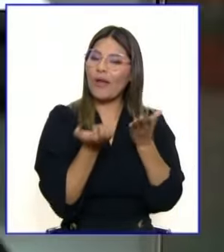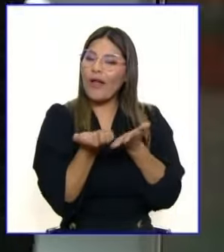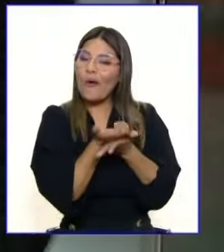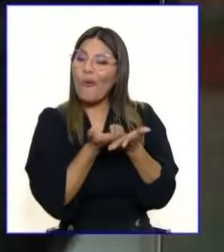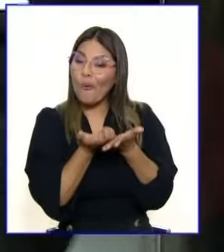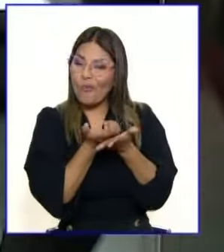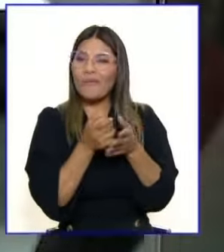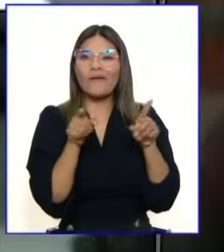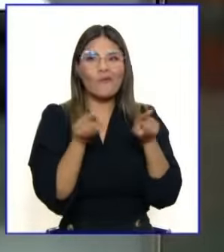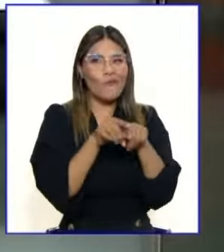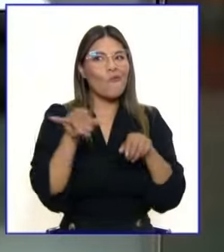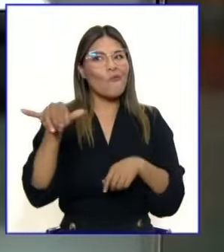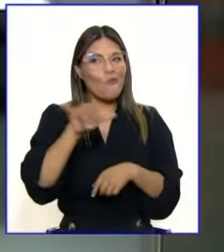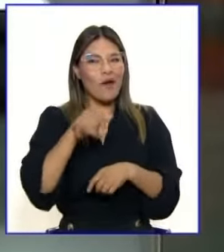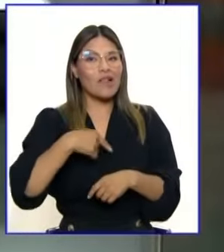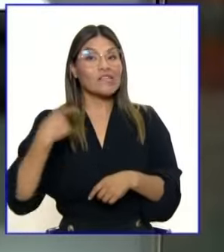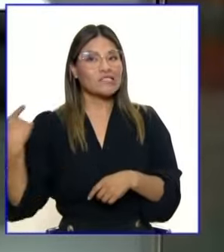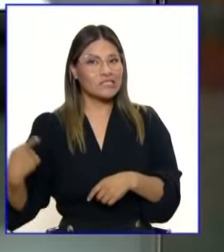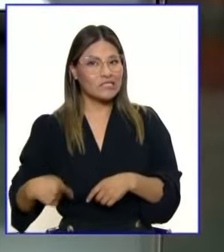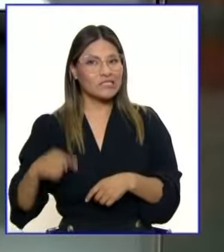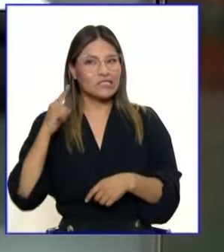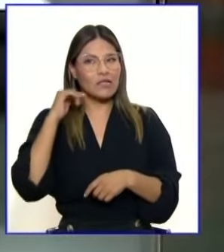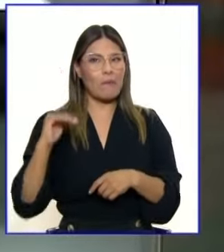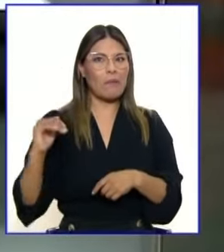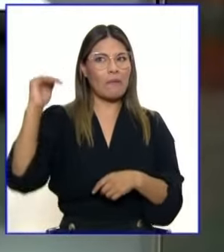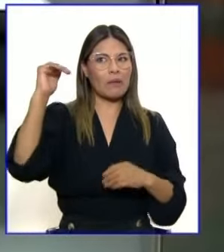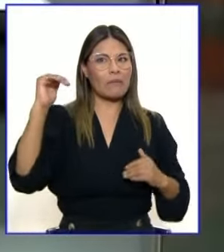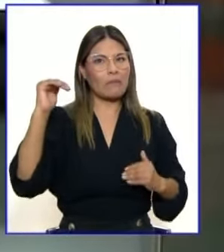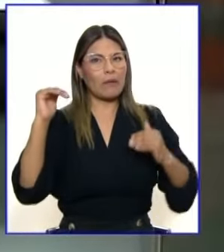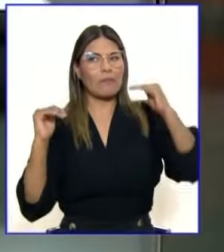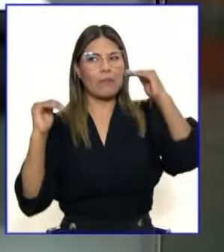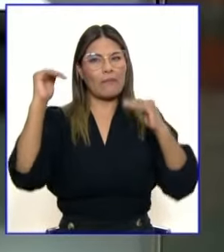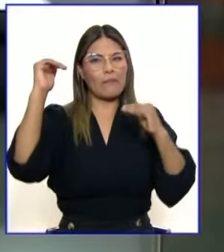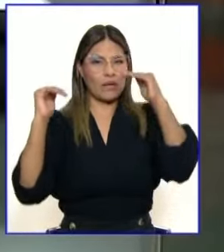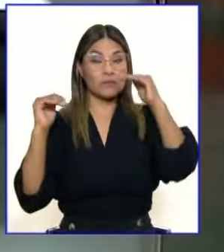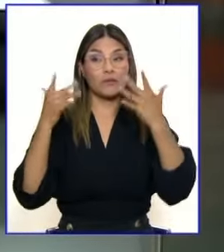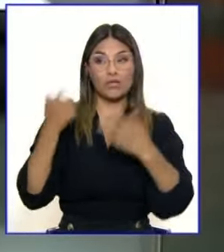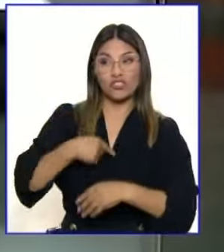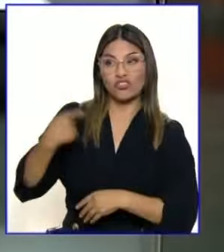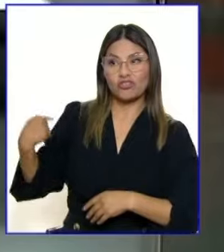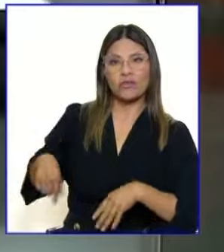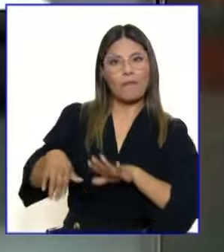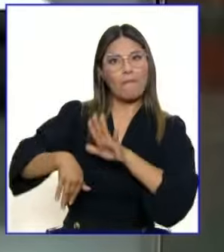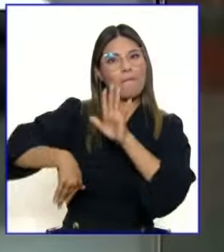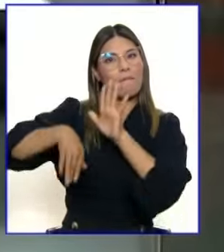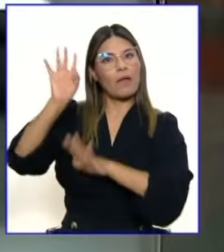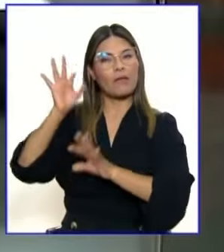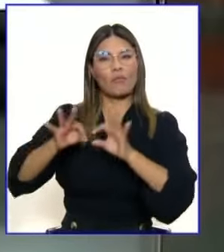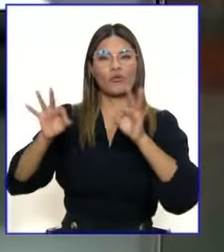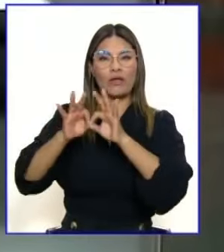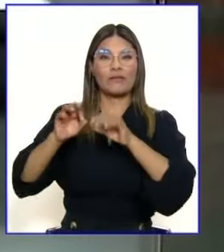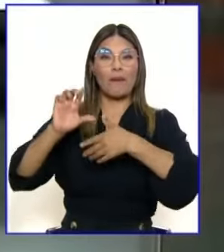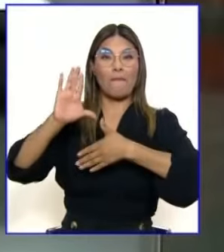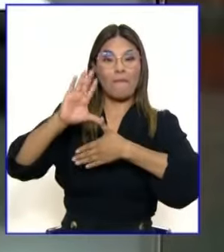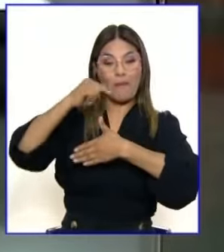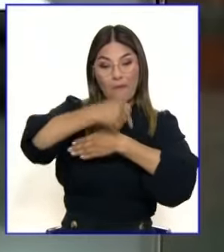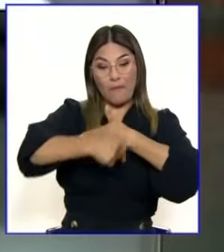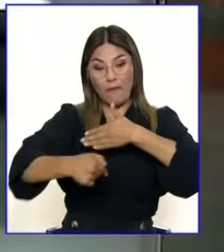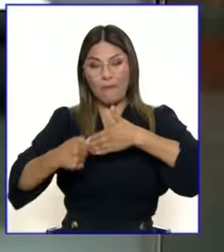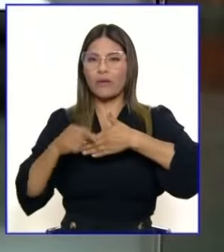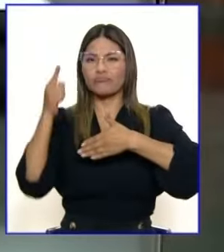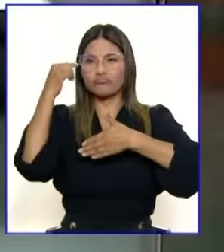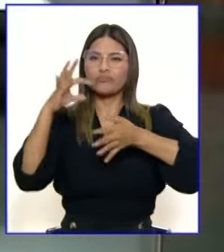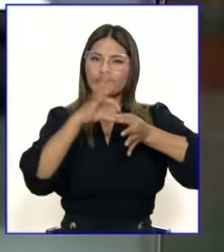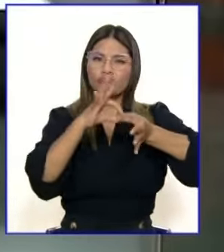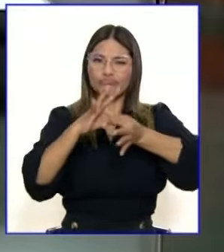hay una competencia y la presencia de China en la región es cada vez más importante. De hecho, China es el principal socio comercial de la mayoría de países de